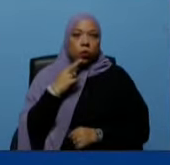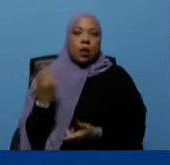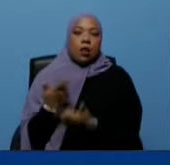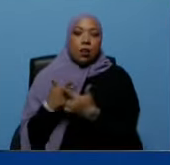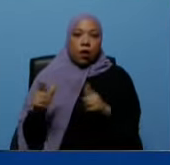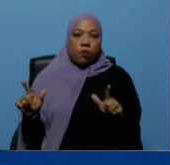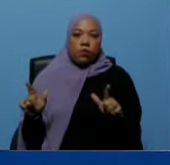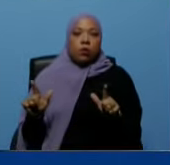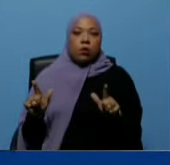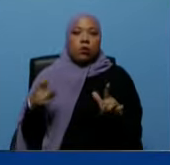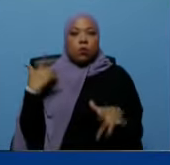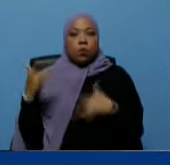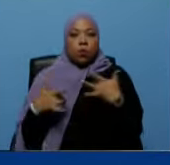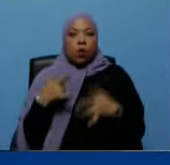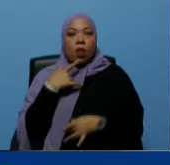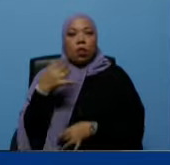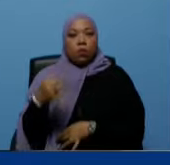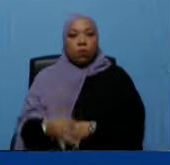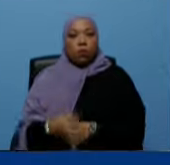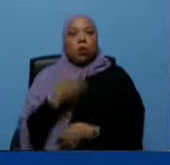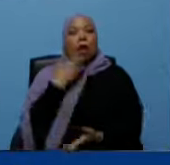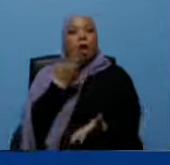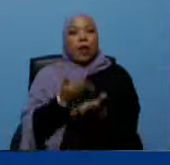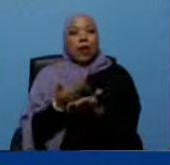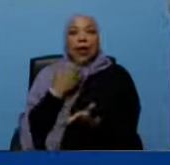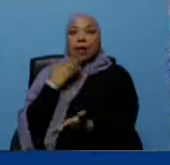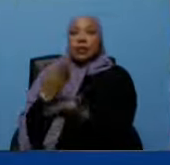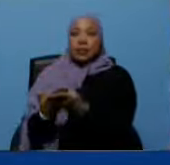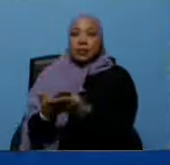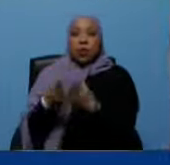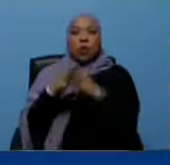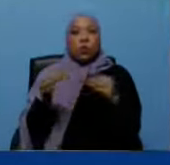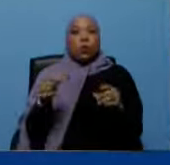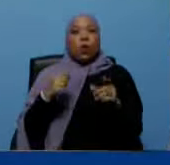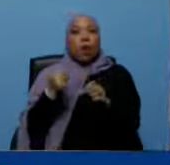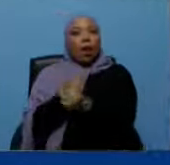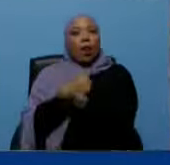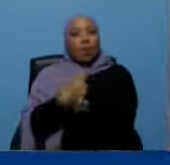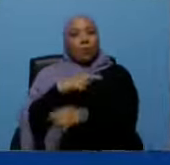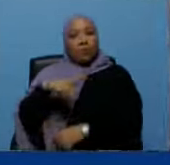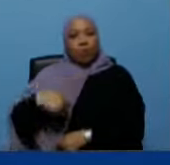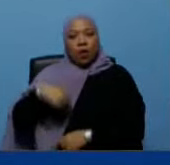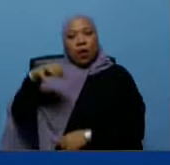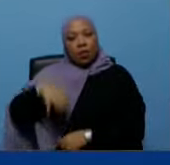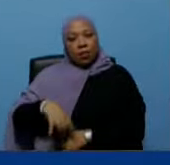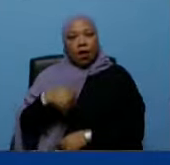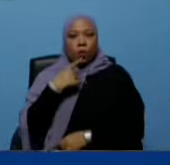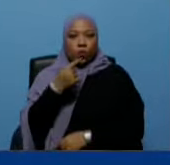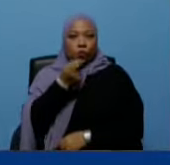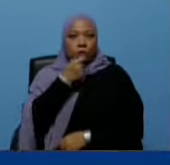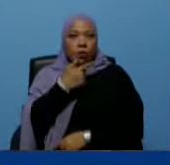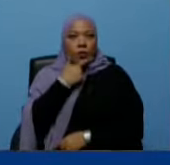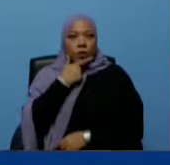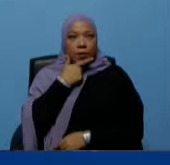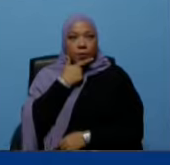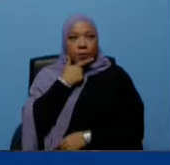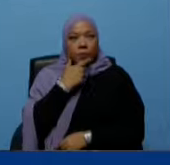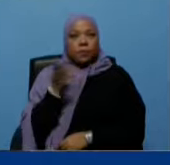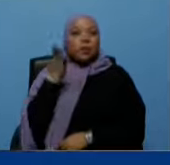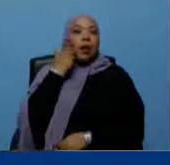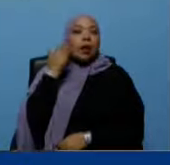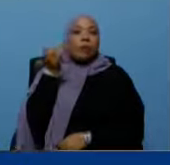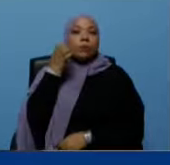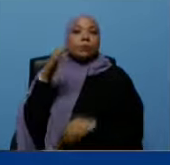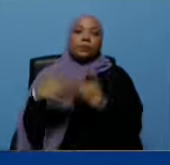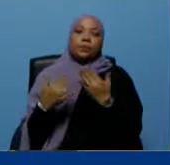libertadores. Acá de verdad le damos las gracias a usted por todo ese gran amor para nuestro estado, a nuestra madrina del estado Bolívar,